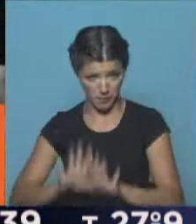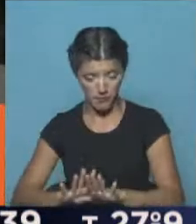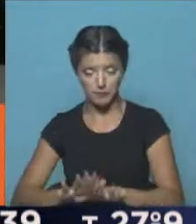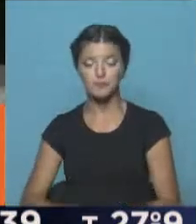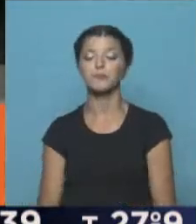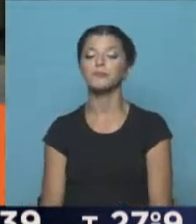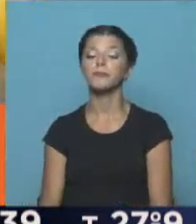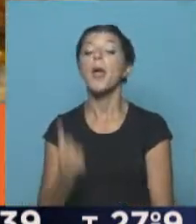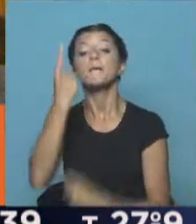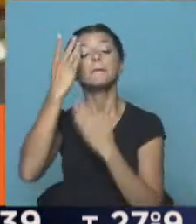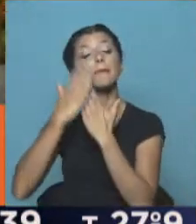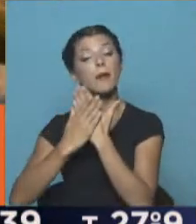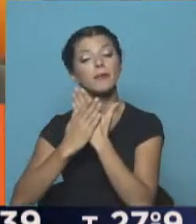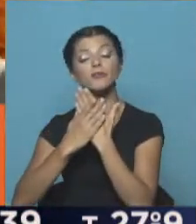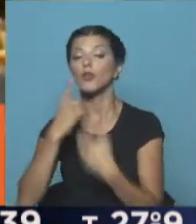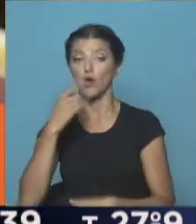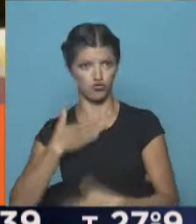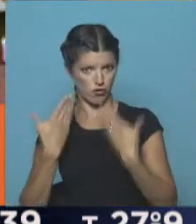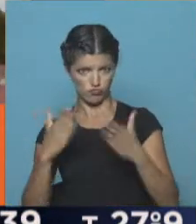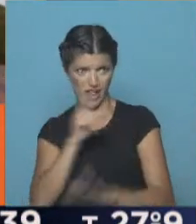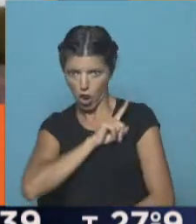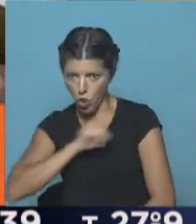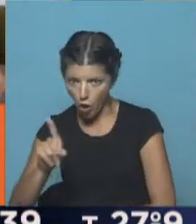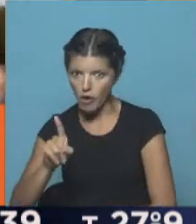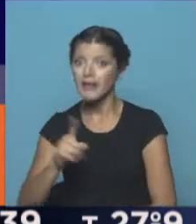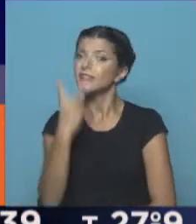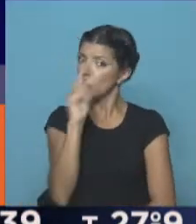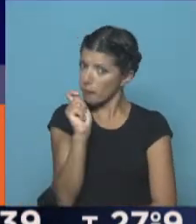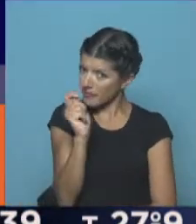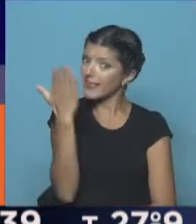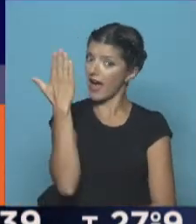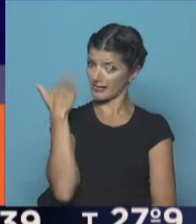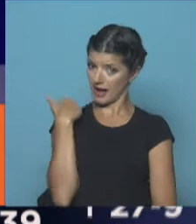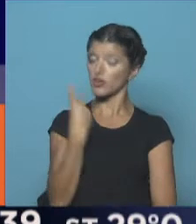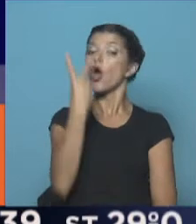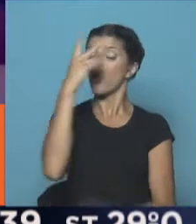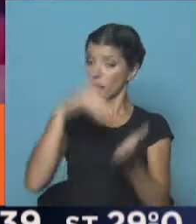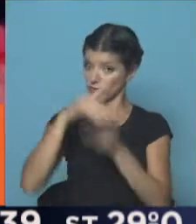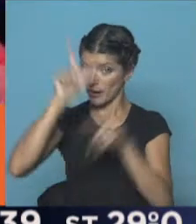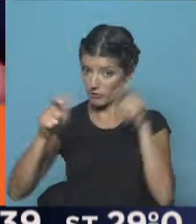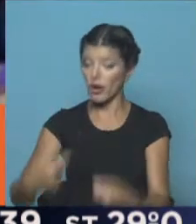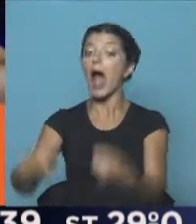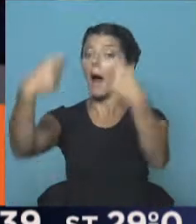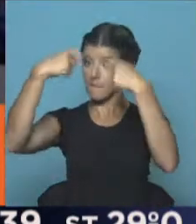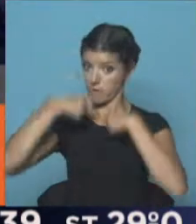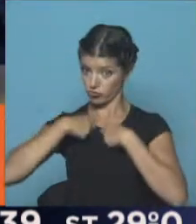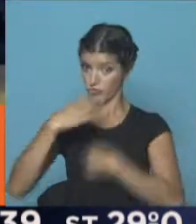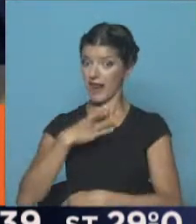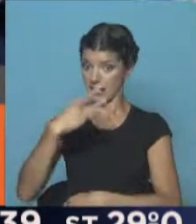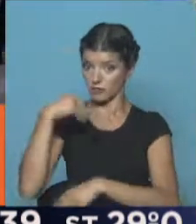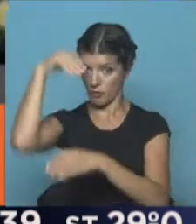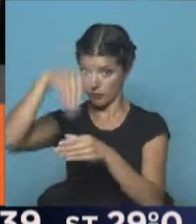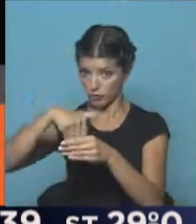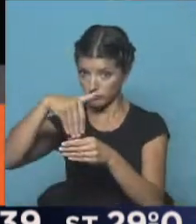ya ha rechazado dejar el cargo y recordó que hace menos de dos meses dos millones de rumanos le dieron su apoyo en las